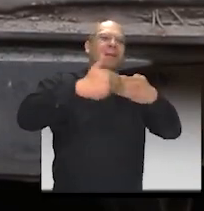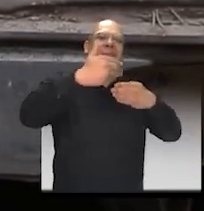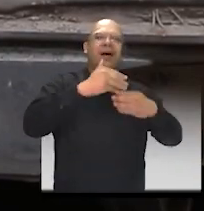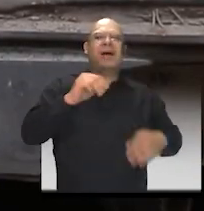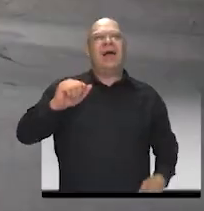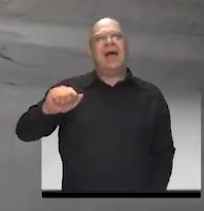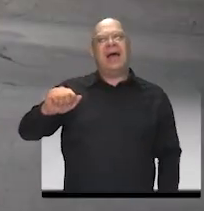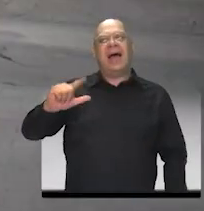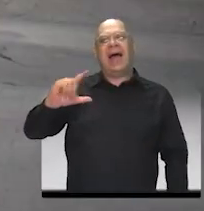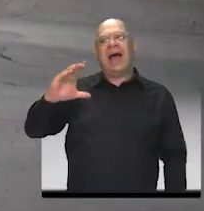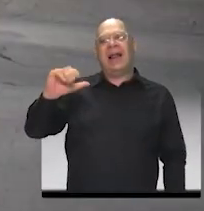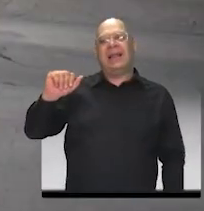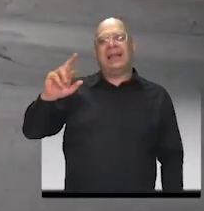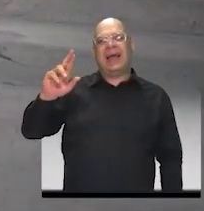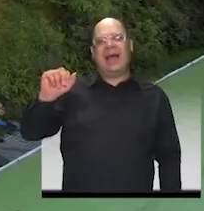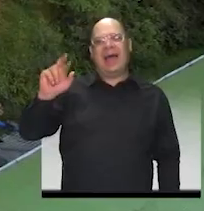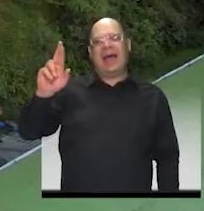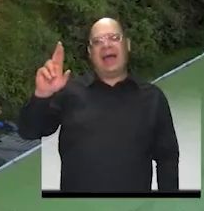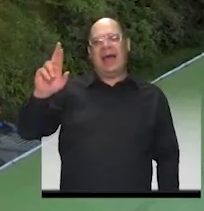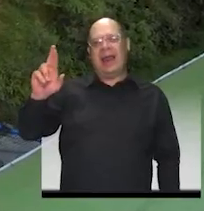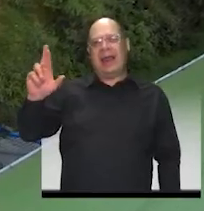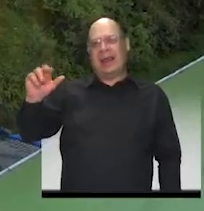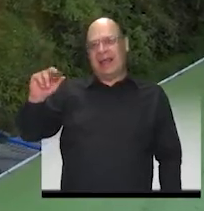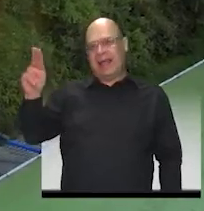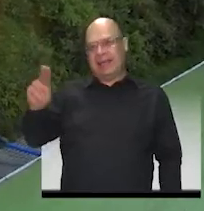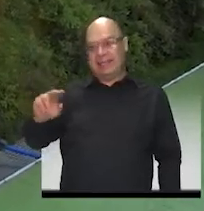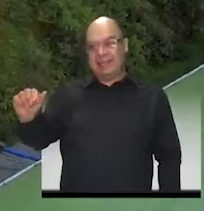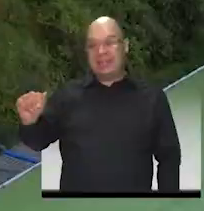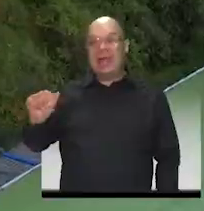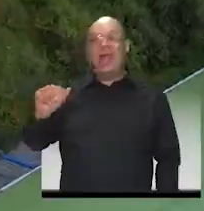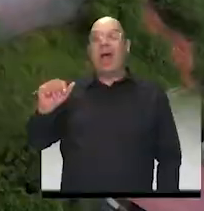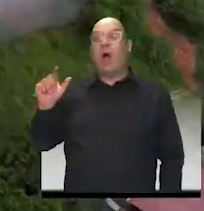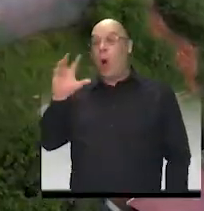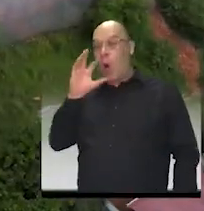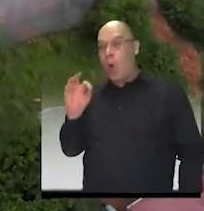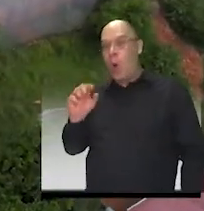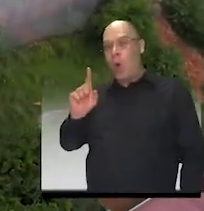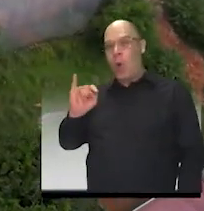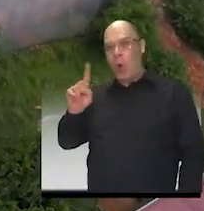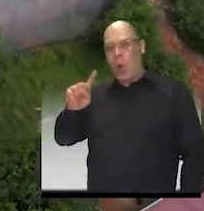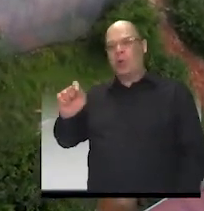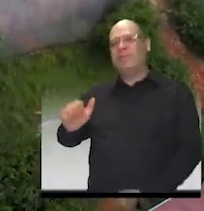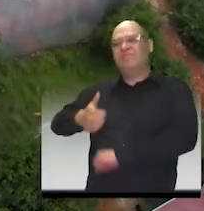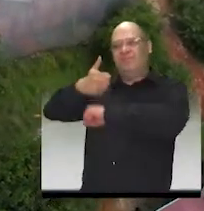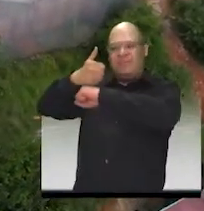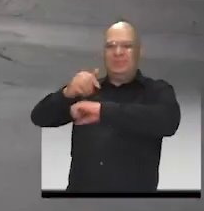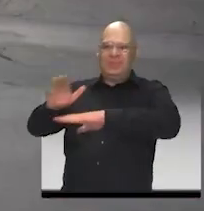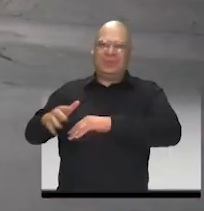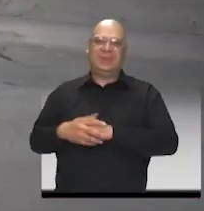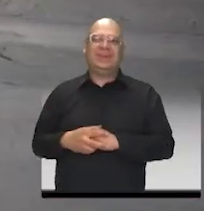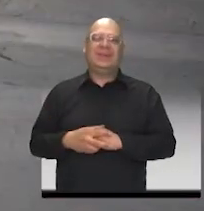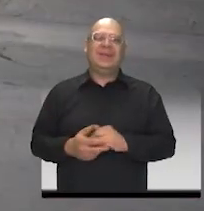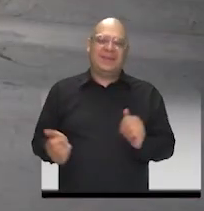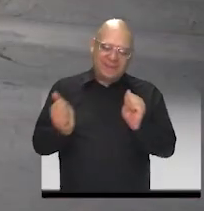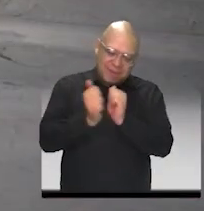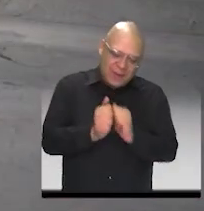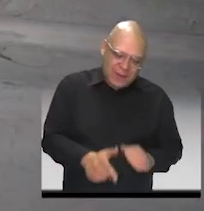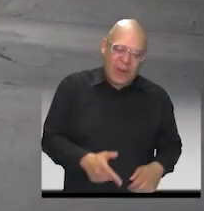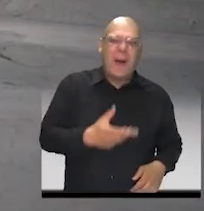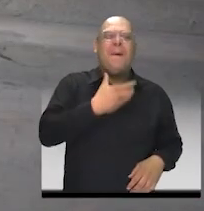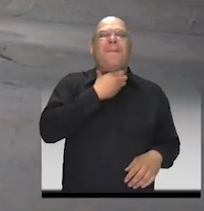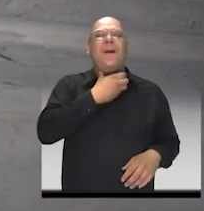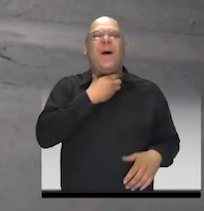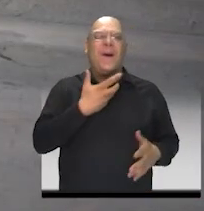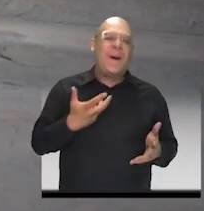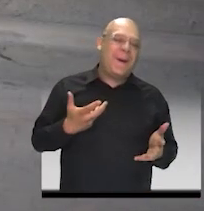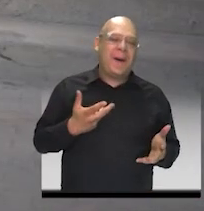Nos acompaña Luis Bernardo, quien es el gerente de esta empresa, y tenemos una dama de compañía el día de hoy que nos recibe en